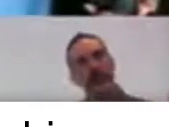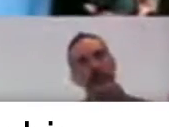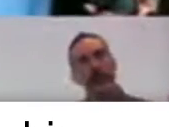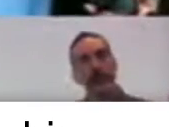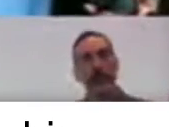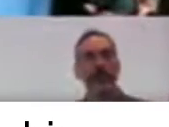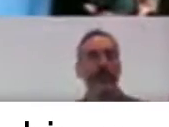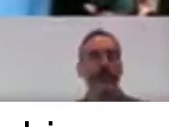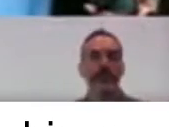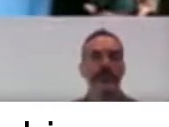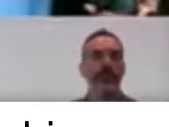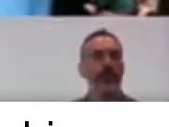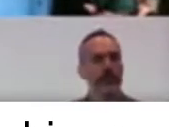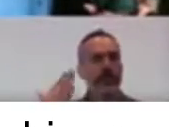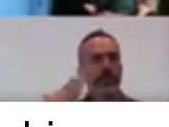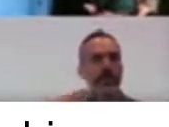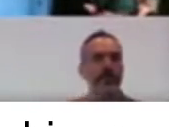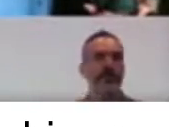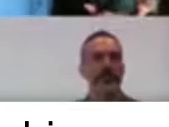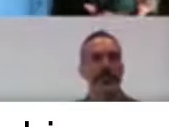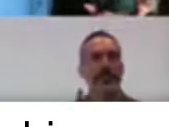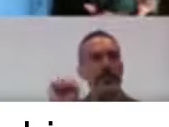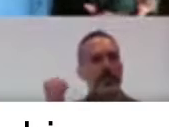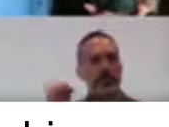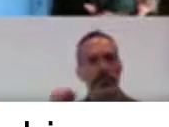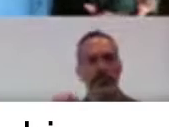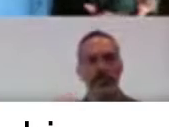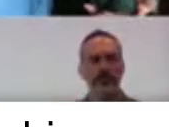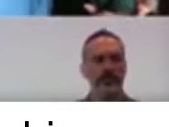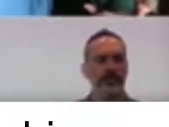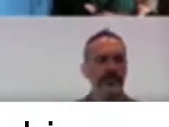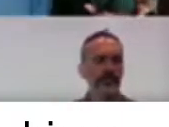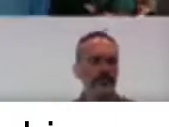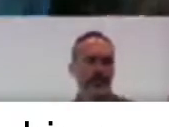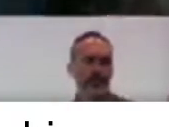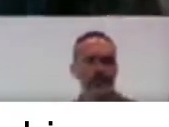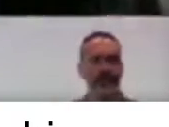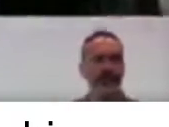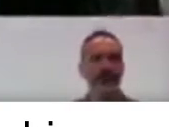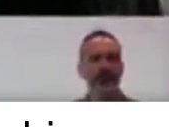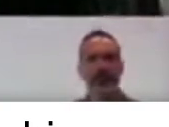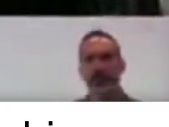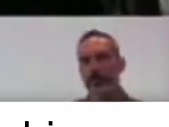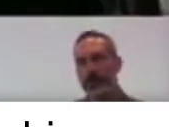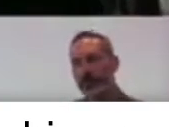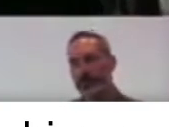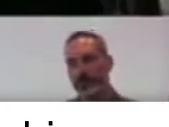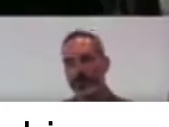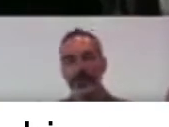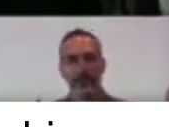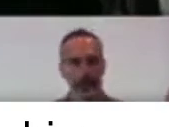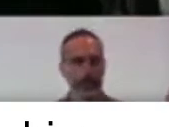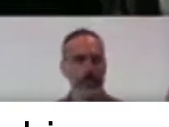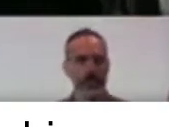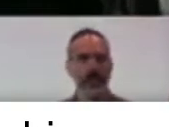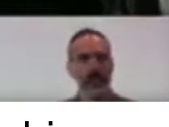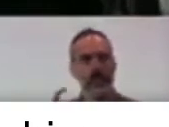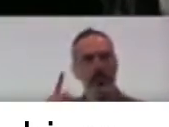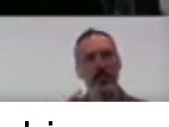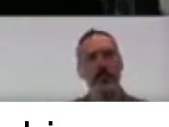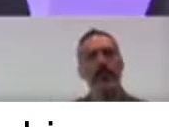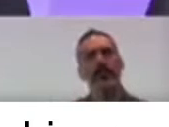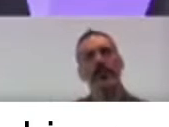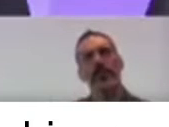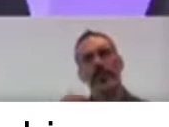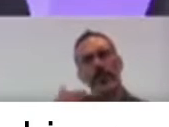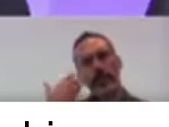septiembre, que afortunadamente dejó un saldo blanco. Y otros eventos más. Desde aquí, quiero